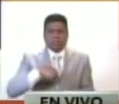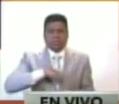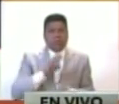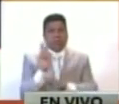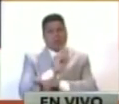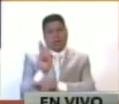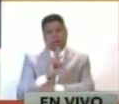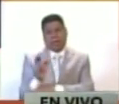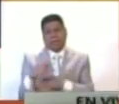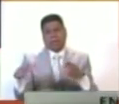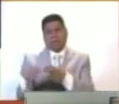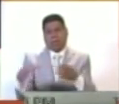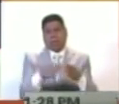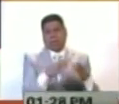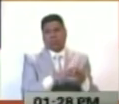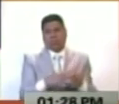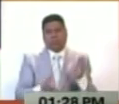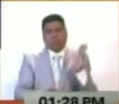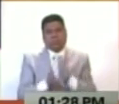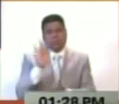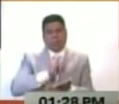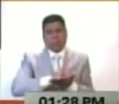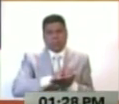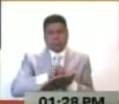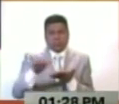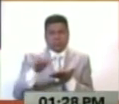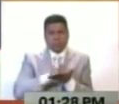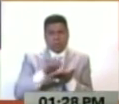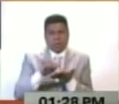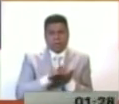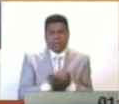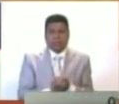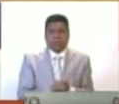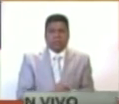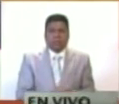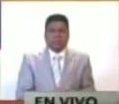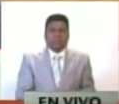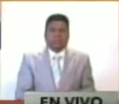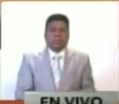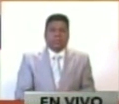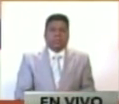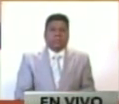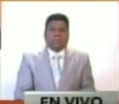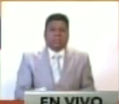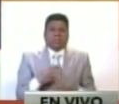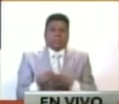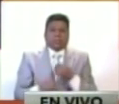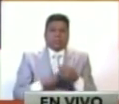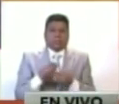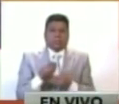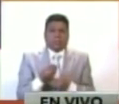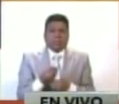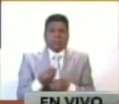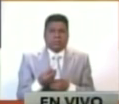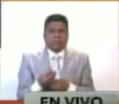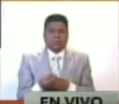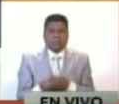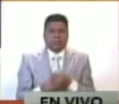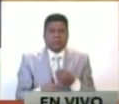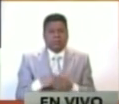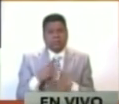nuestro movimiento está en Nueva York, ya tenemos contemplada una reunión de trabajo porque deben respetarse los